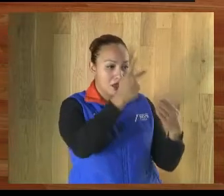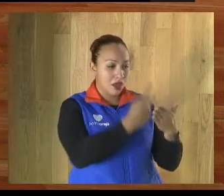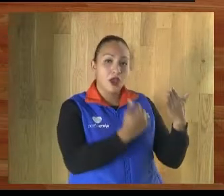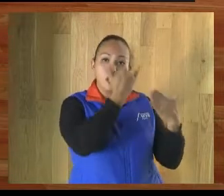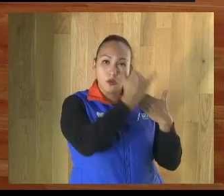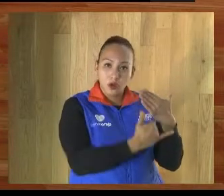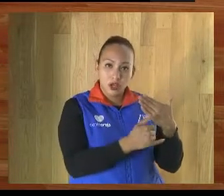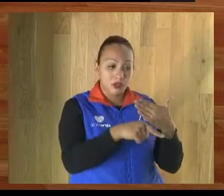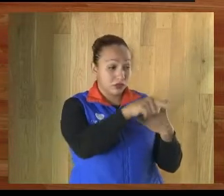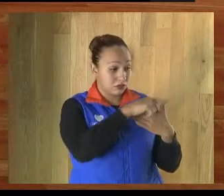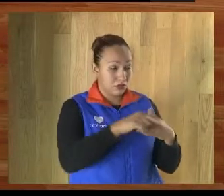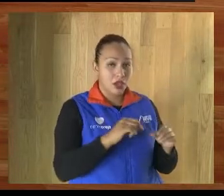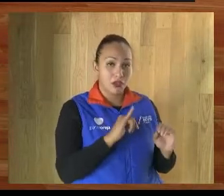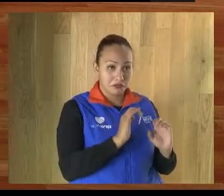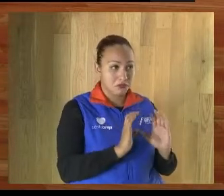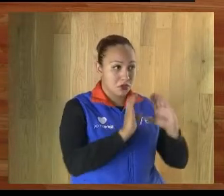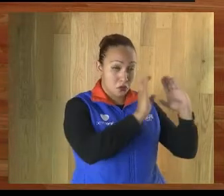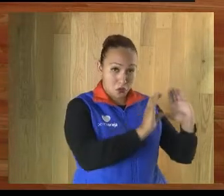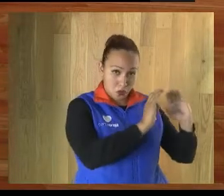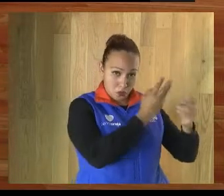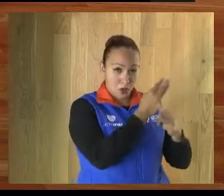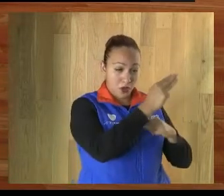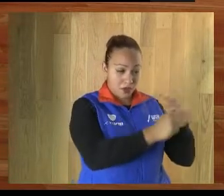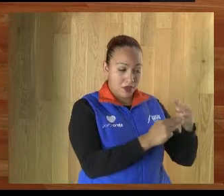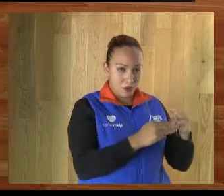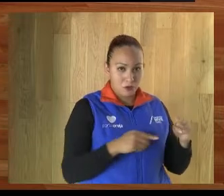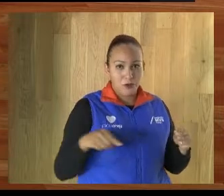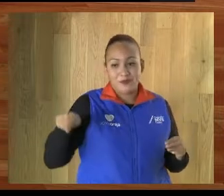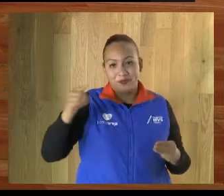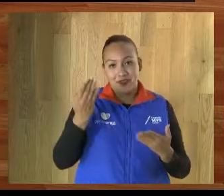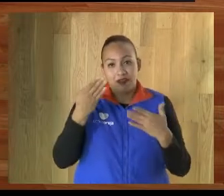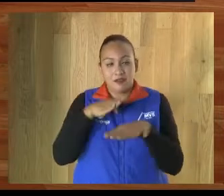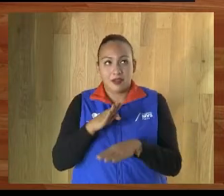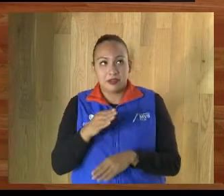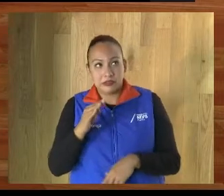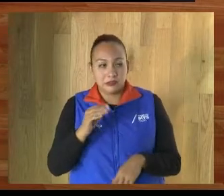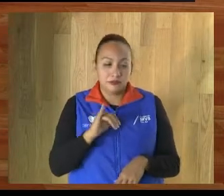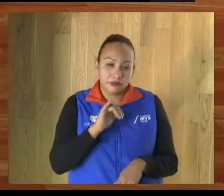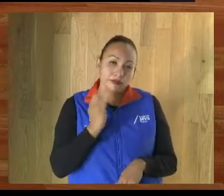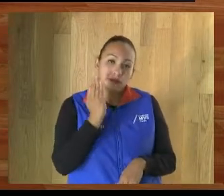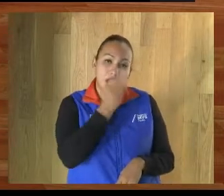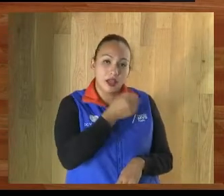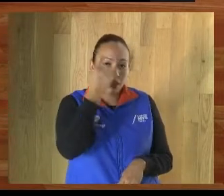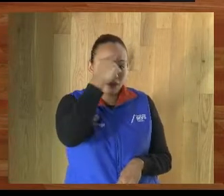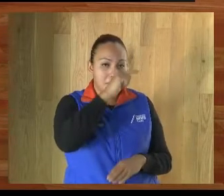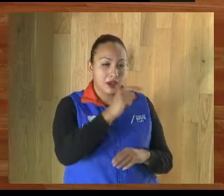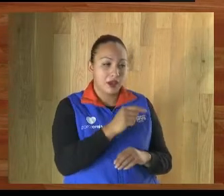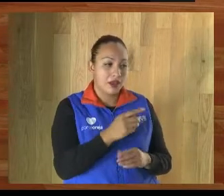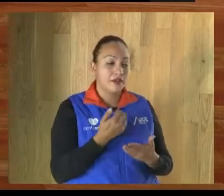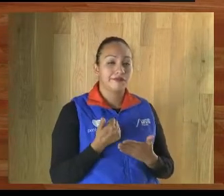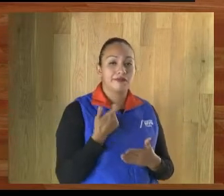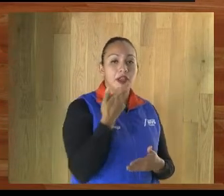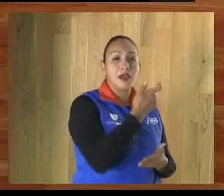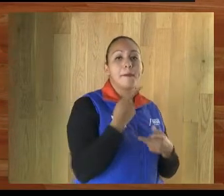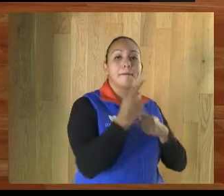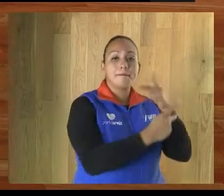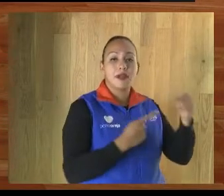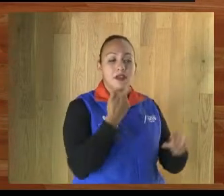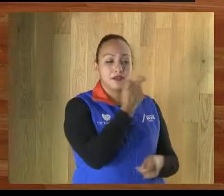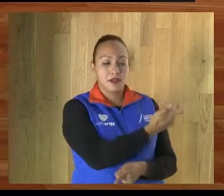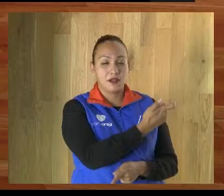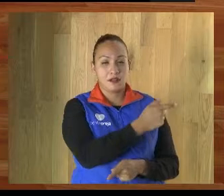proyectos más sostenibles, pues inevitablemente van a presionar a todo el mercado, ¿no? Y a todas las